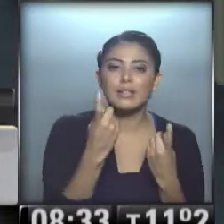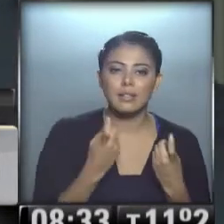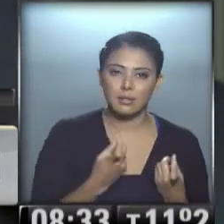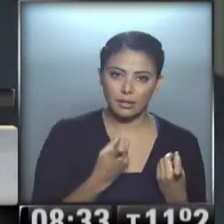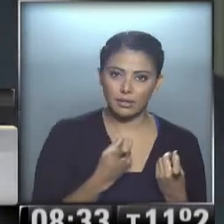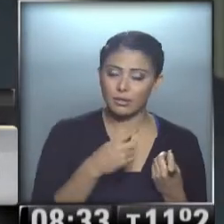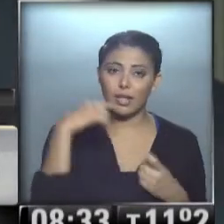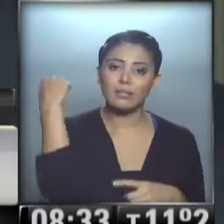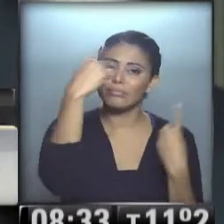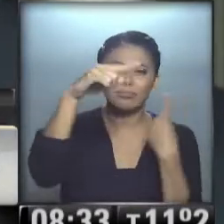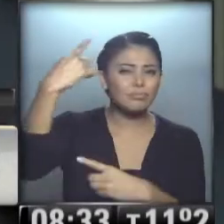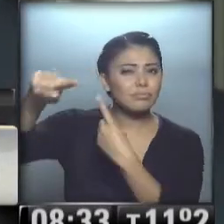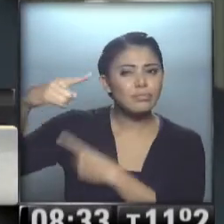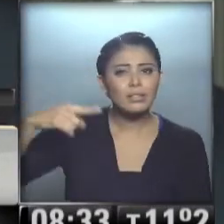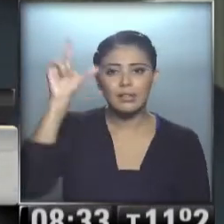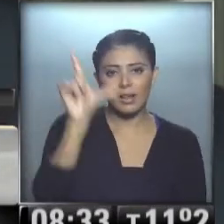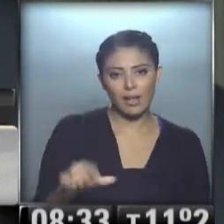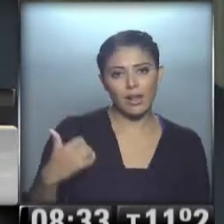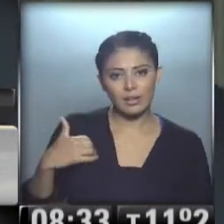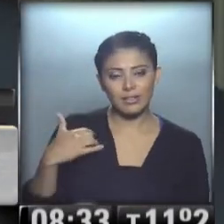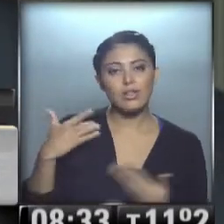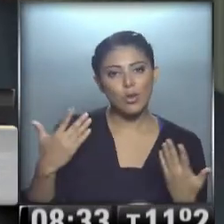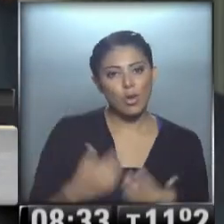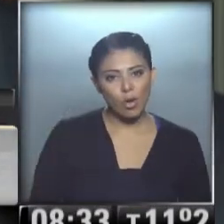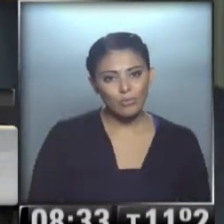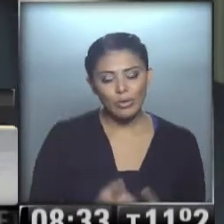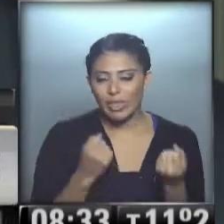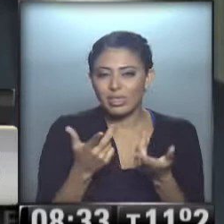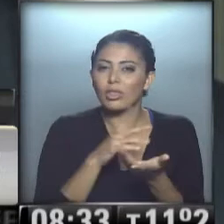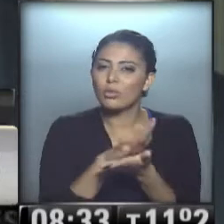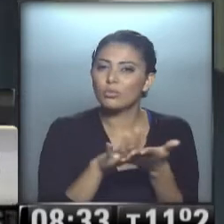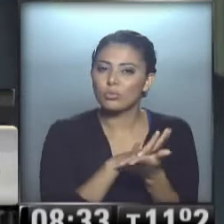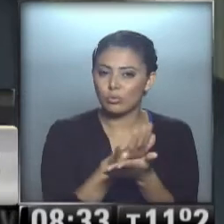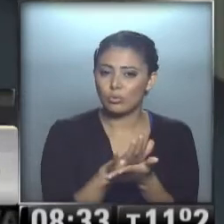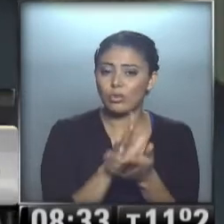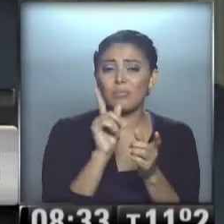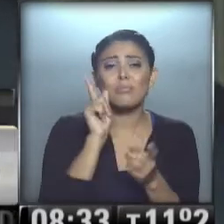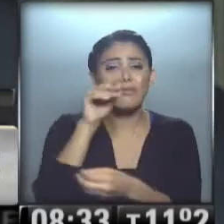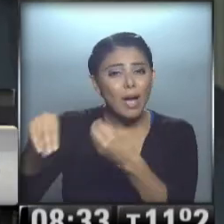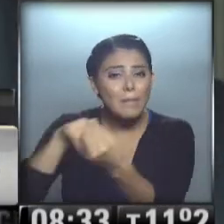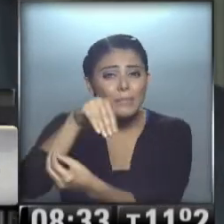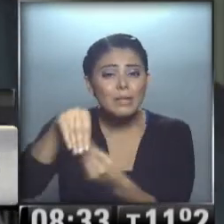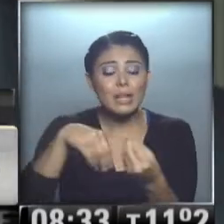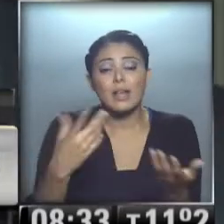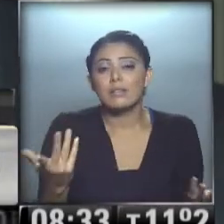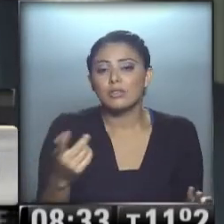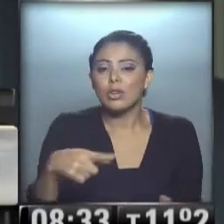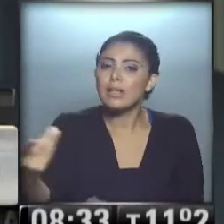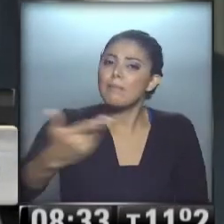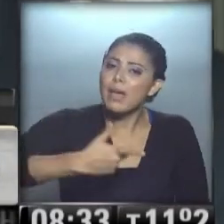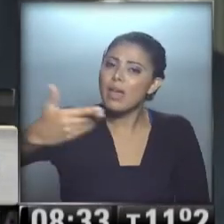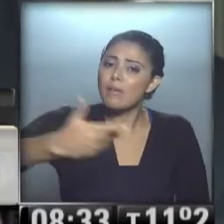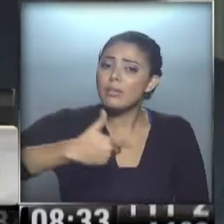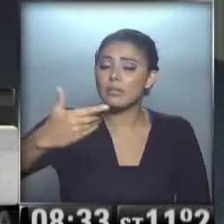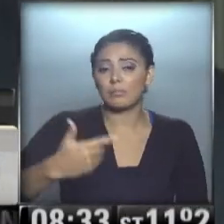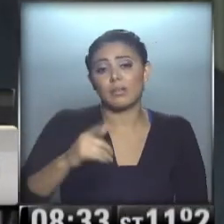por todo, diseminados por todo el territorio nacional, para poder darle una respuesta a esas familias que nos pidieron, y